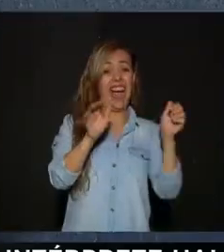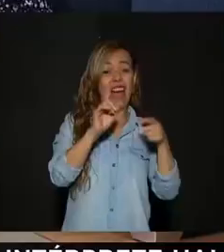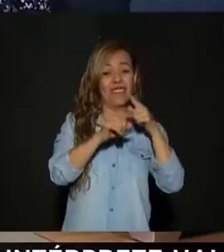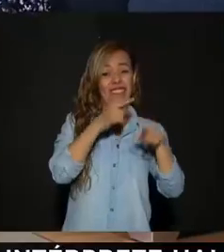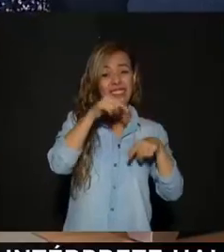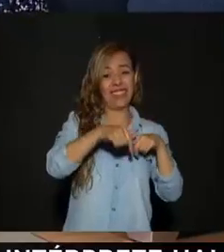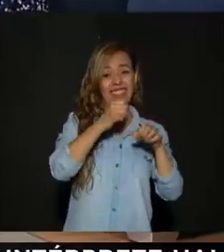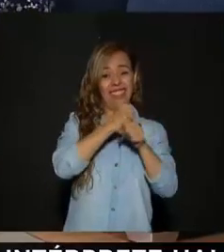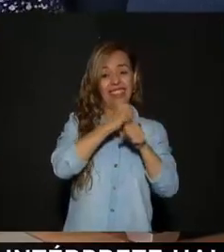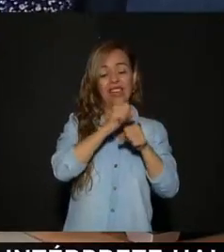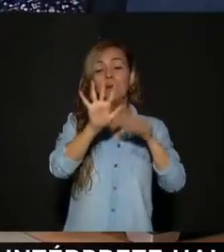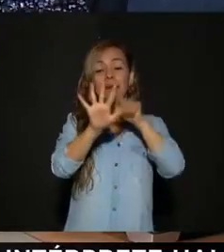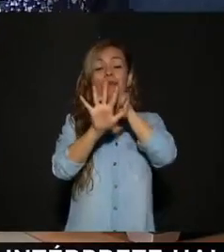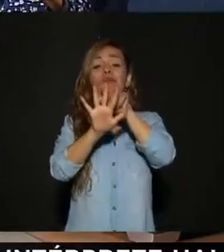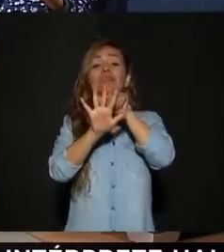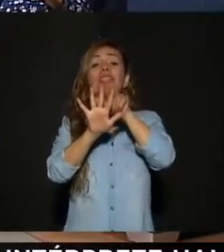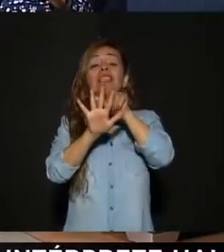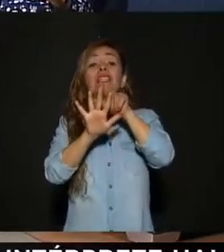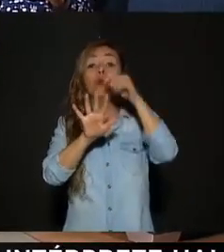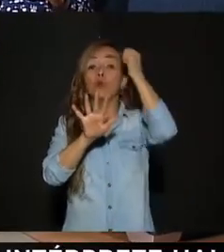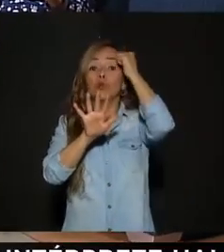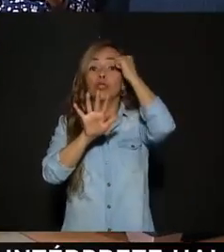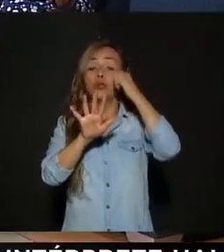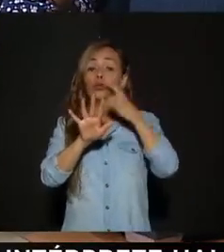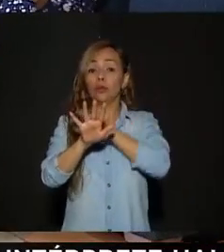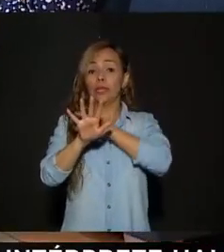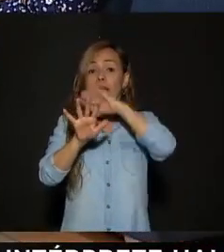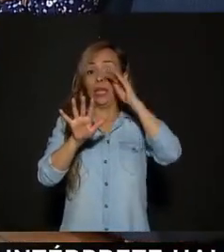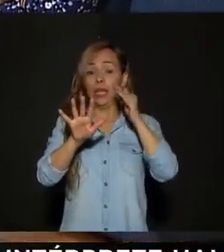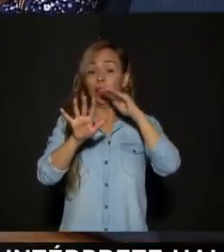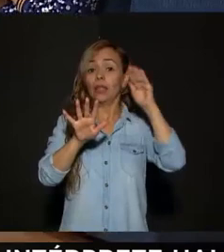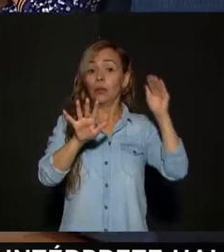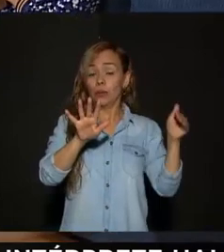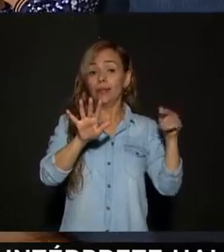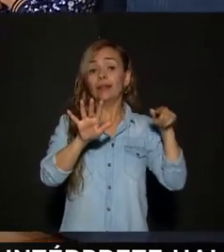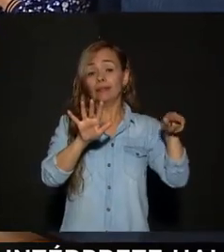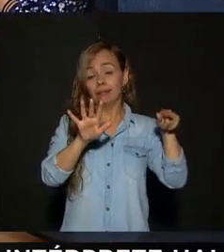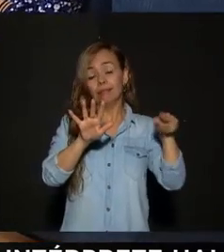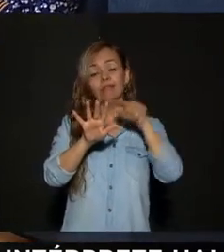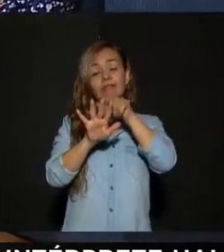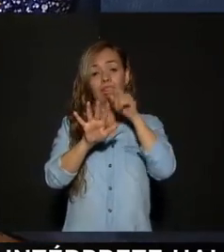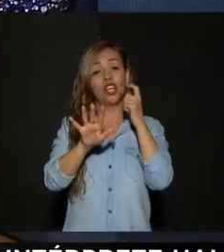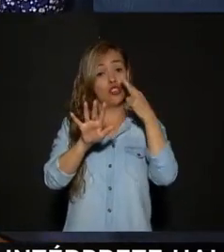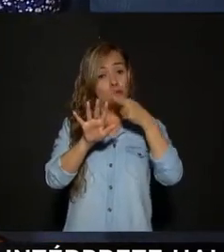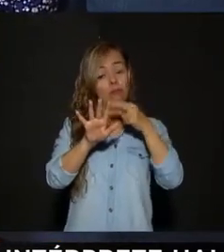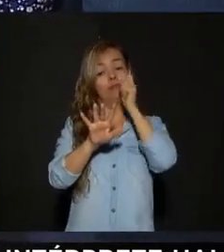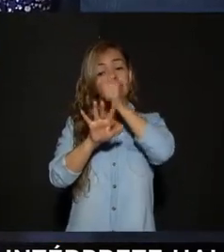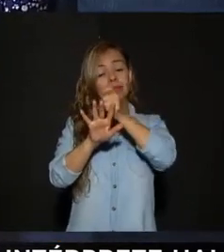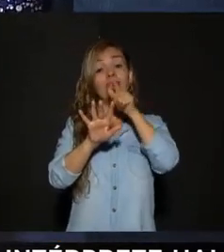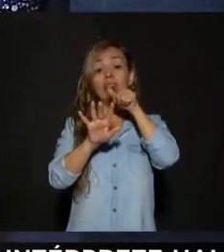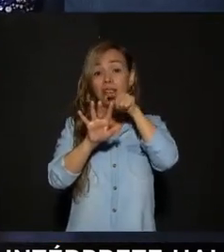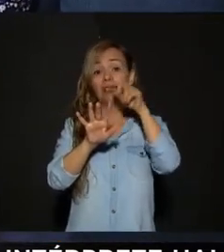Jorge Zuluaga de la Universidad de Antioquia también, que es un excelente divulgador de astronomía, profesor también de astronomía de la Universidad de